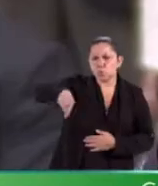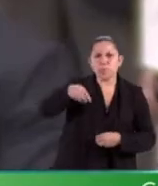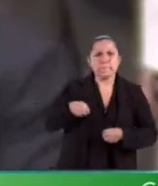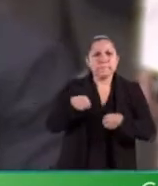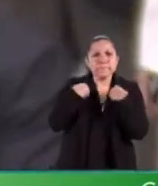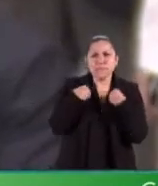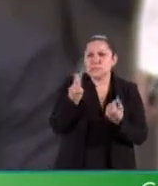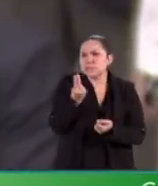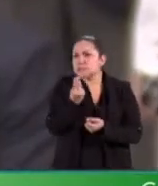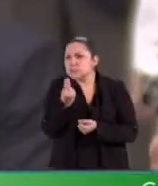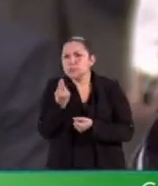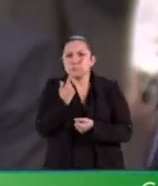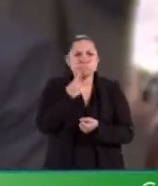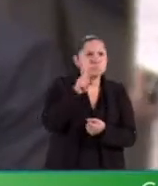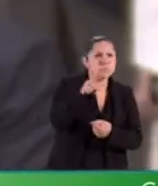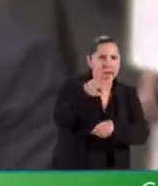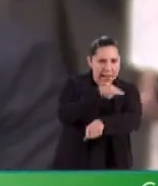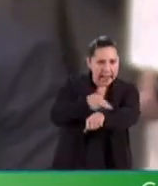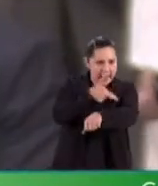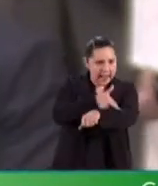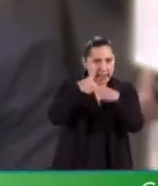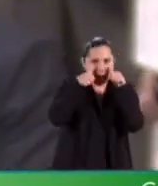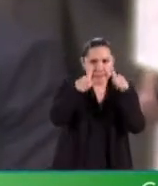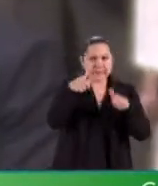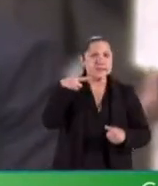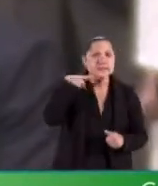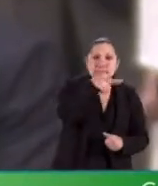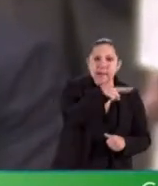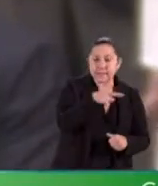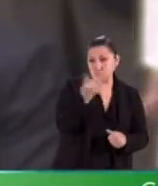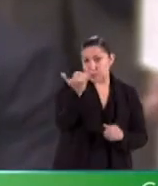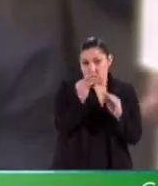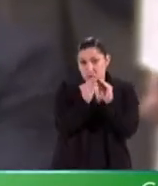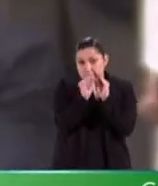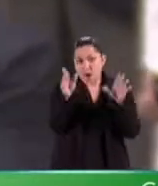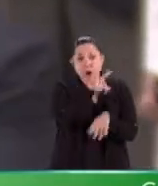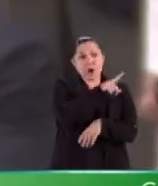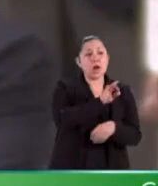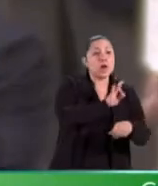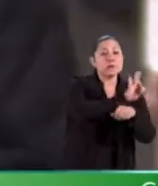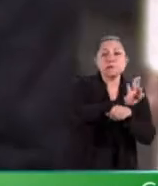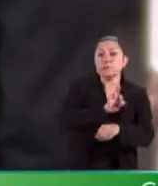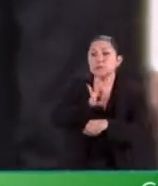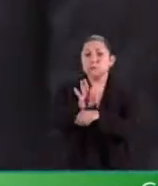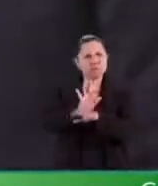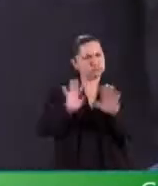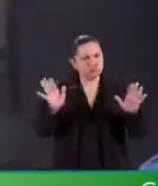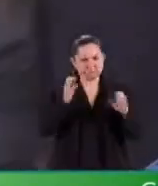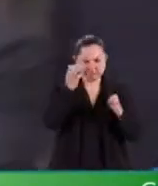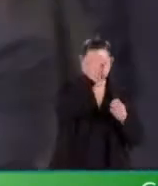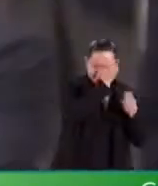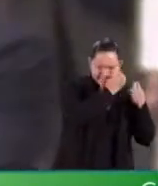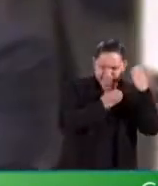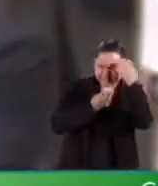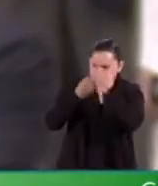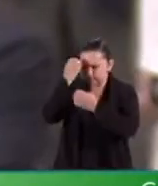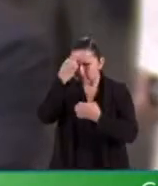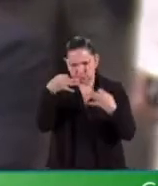nos atienda con rapidez y desde luego con imparcialidad, sin ningún sesgo de ningún tipo.